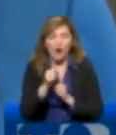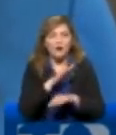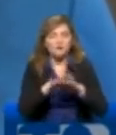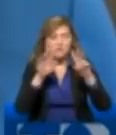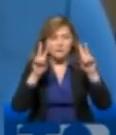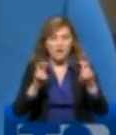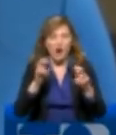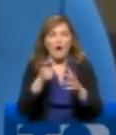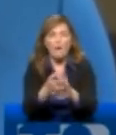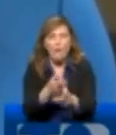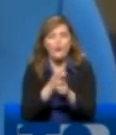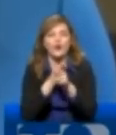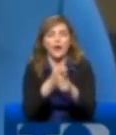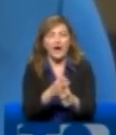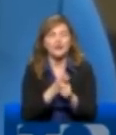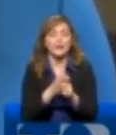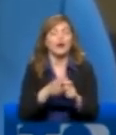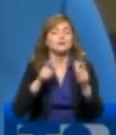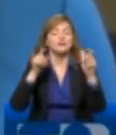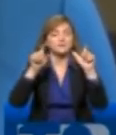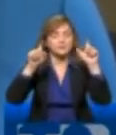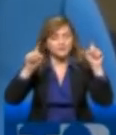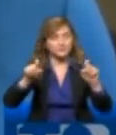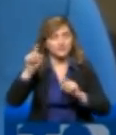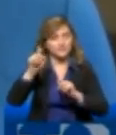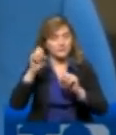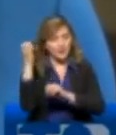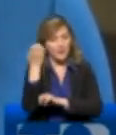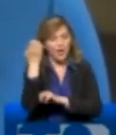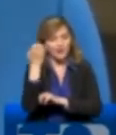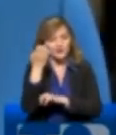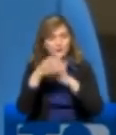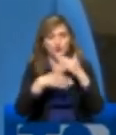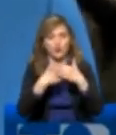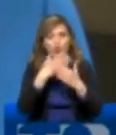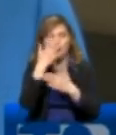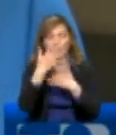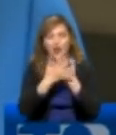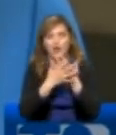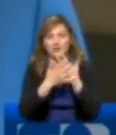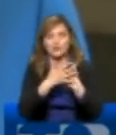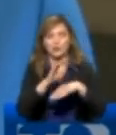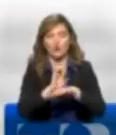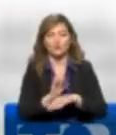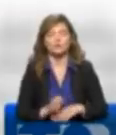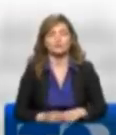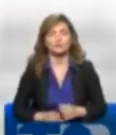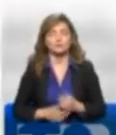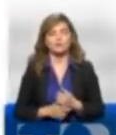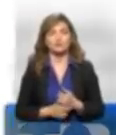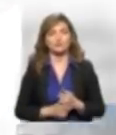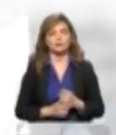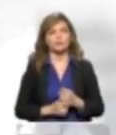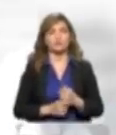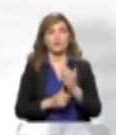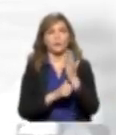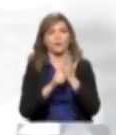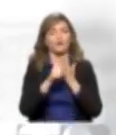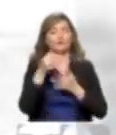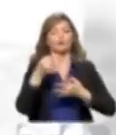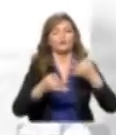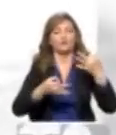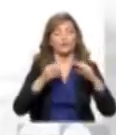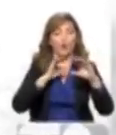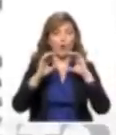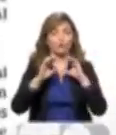que urgentemente se tiene que declarar la emergencia de los centros penitenciarios a nivel nacional. Y el Ministerio de Justicia, a través de